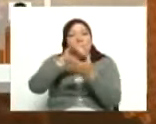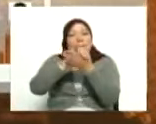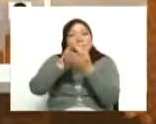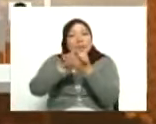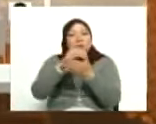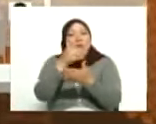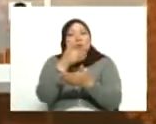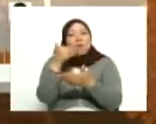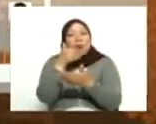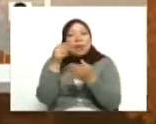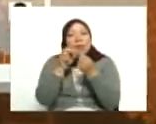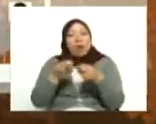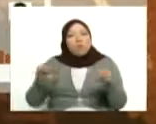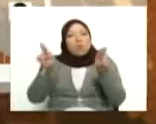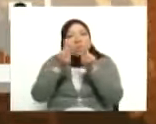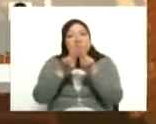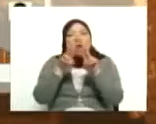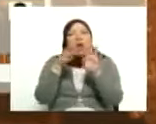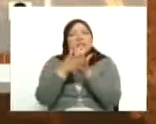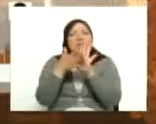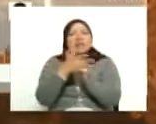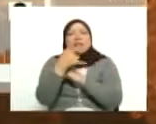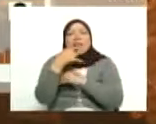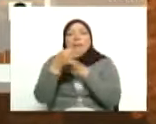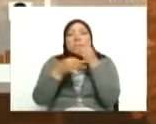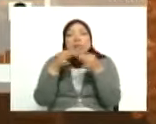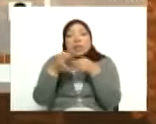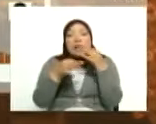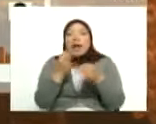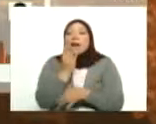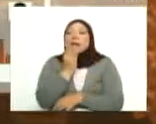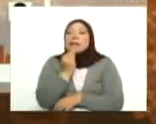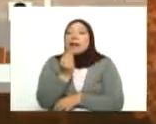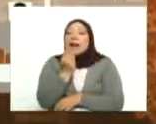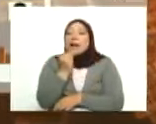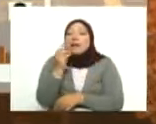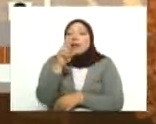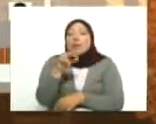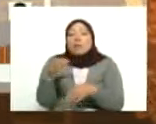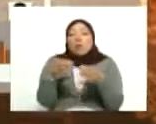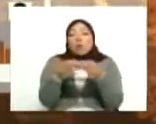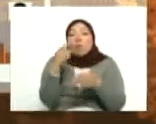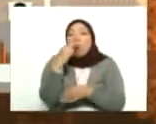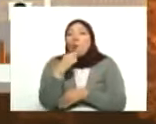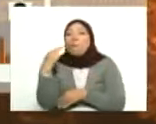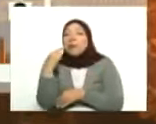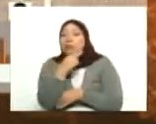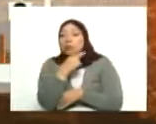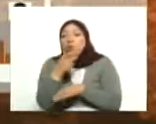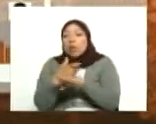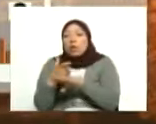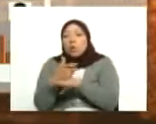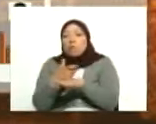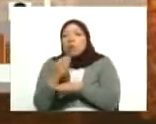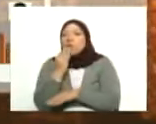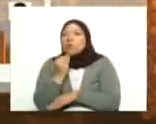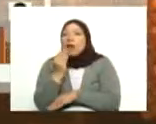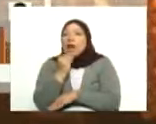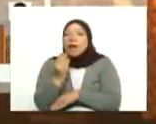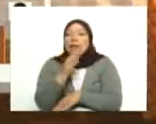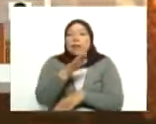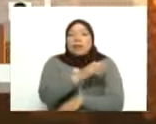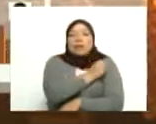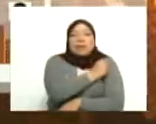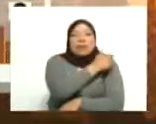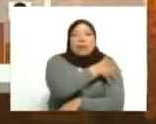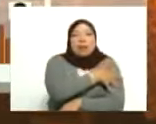hacían exhortos importantes, no solamente Israel, sino la potencia ocupante, que además promueve todo ello a través de Estados